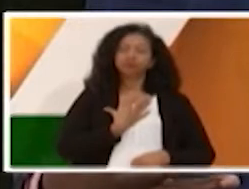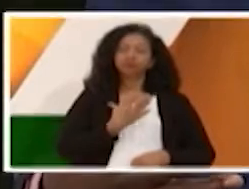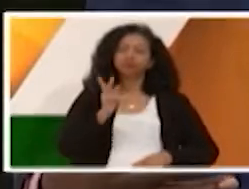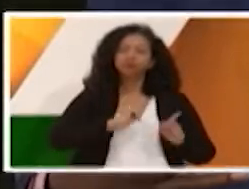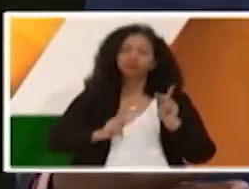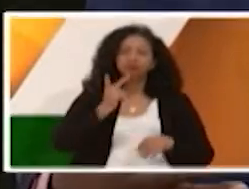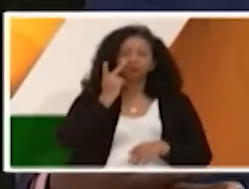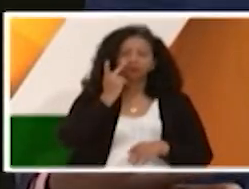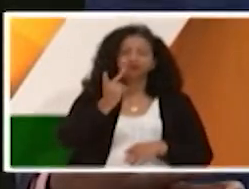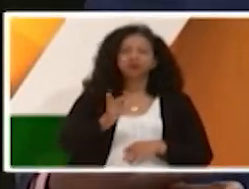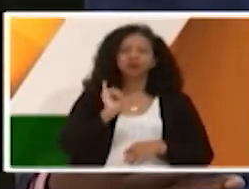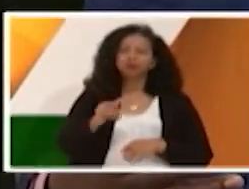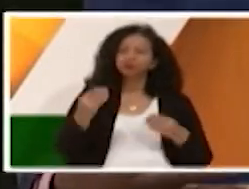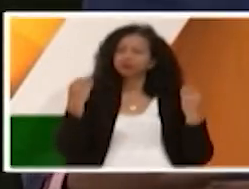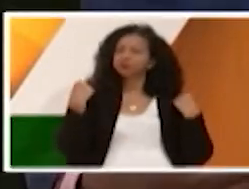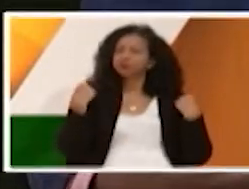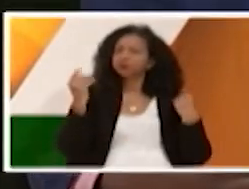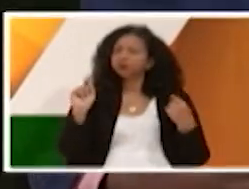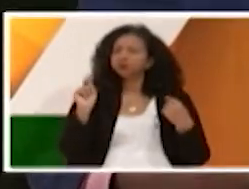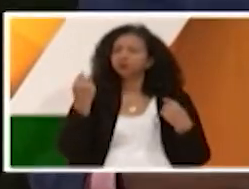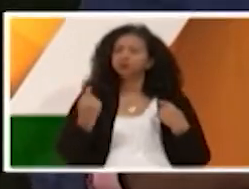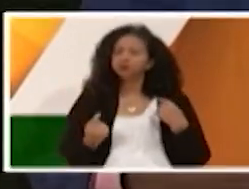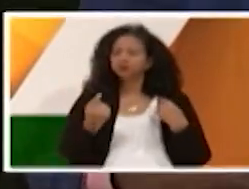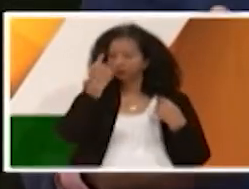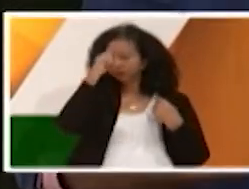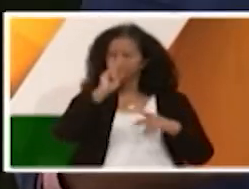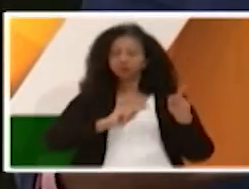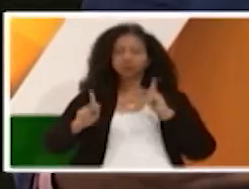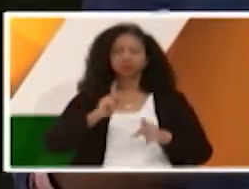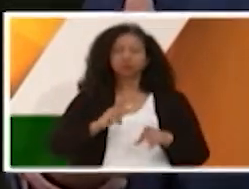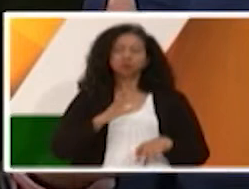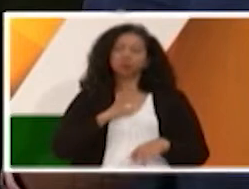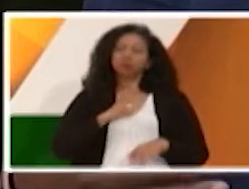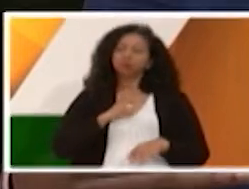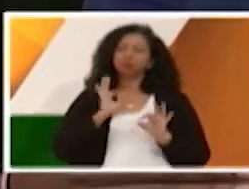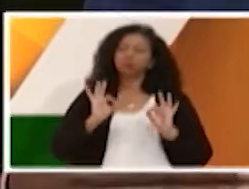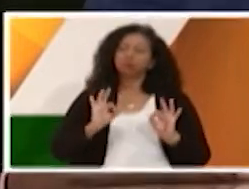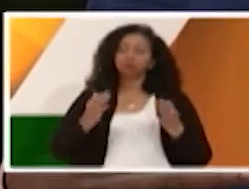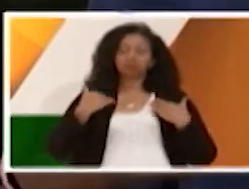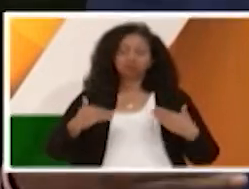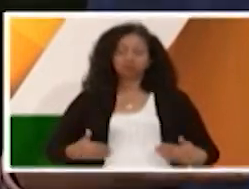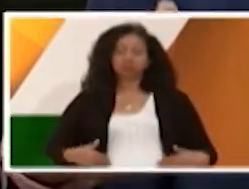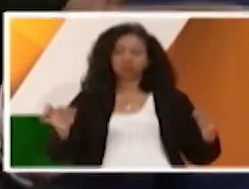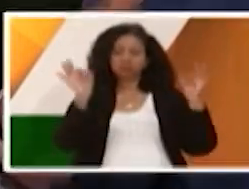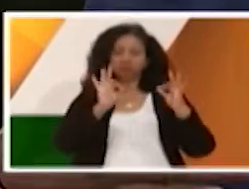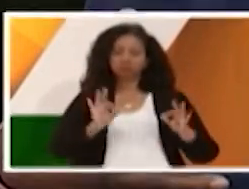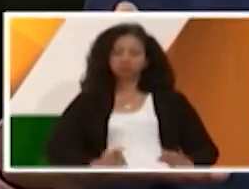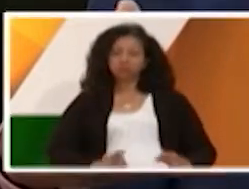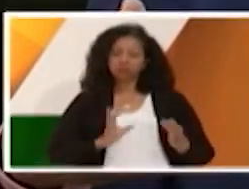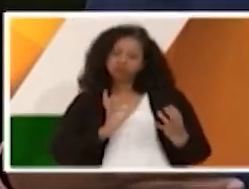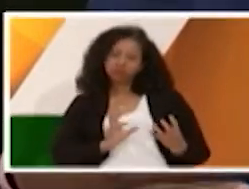no es para aquellos simple y llanamente que tengan las mejores condiciones, que independientemente de cualquier